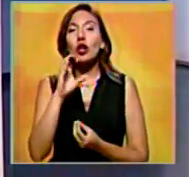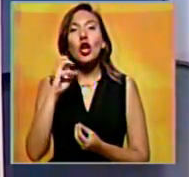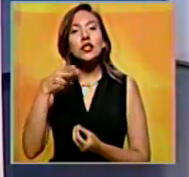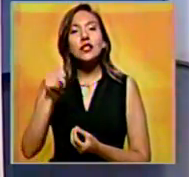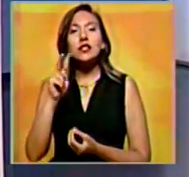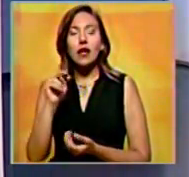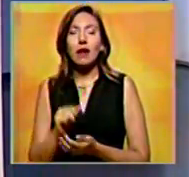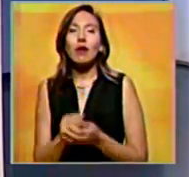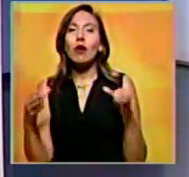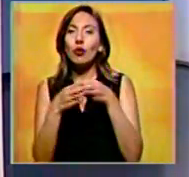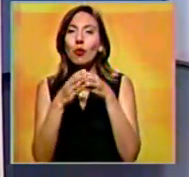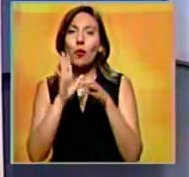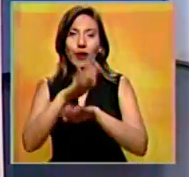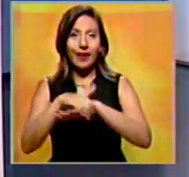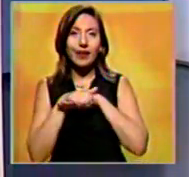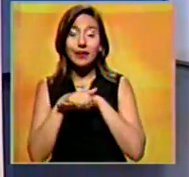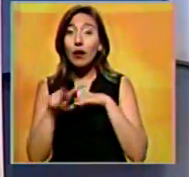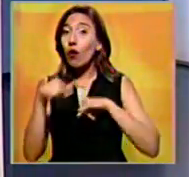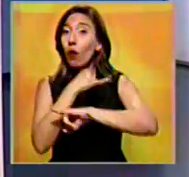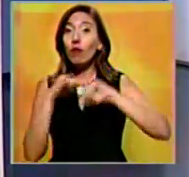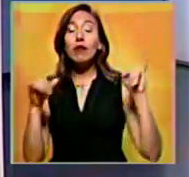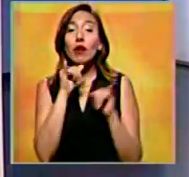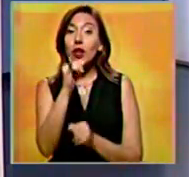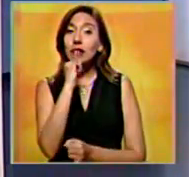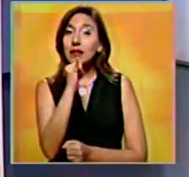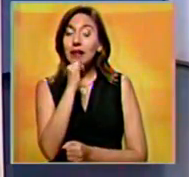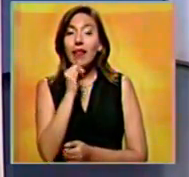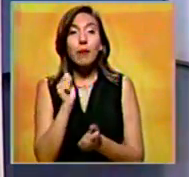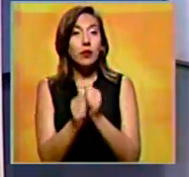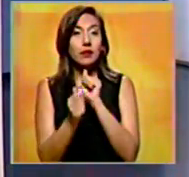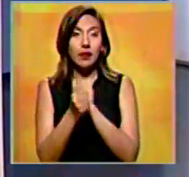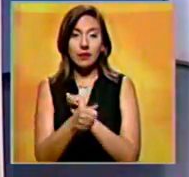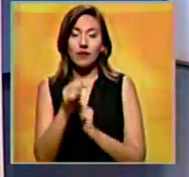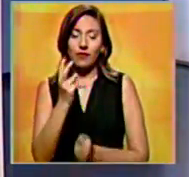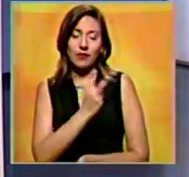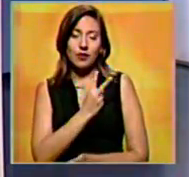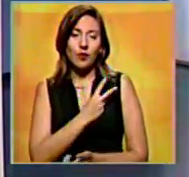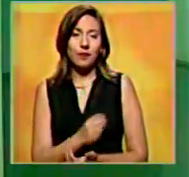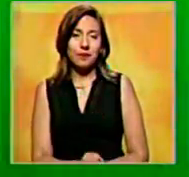el equipo inglés. Con esto ponemos punto final a la información deportiva en Noticiero Venevisión.